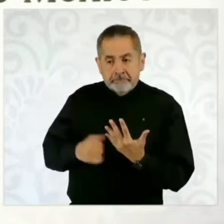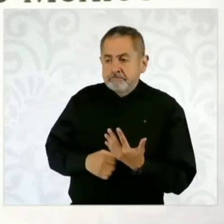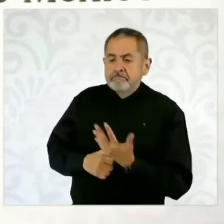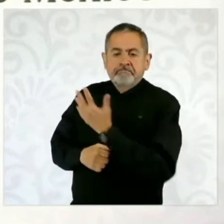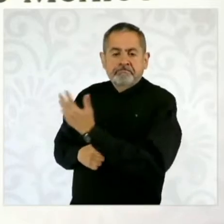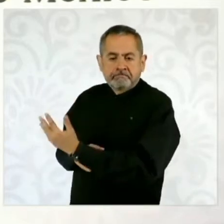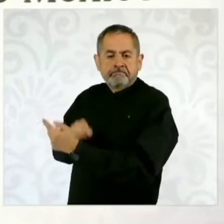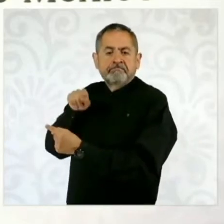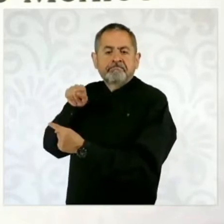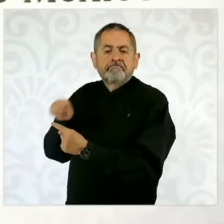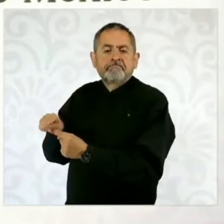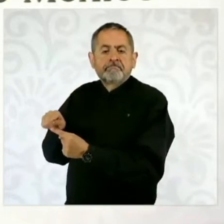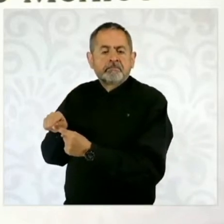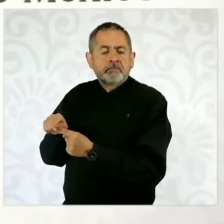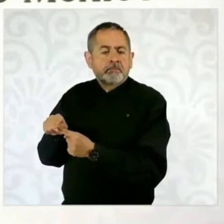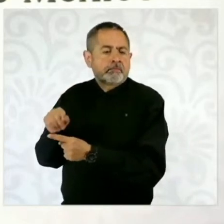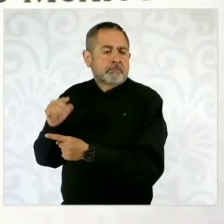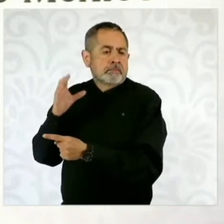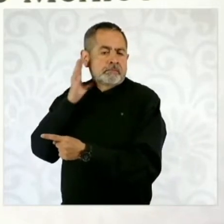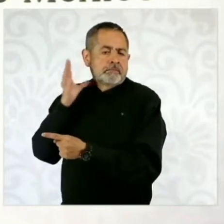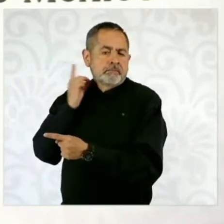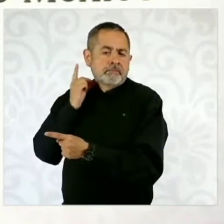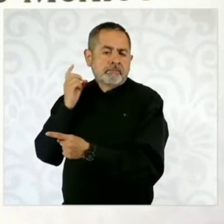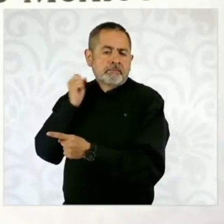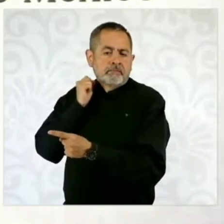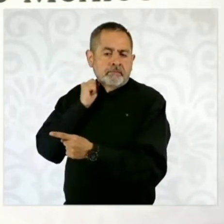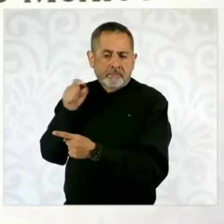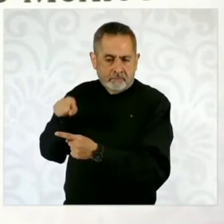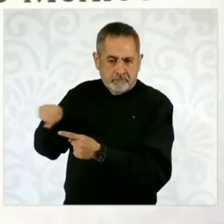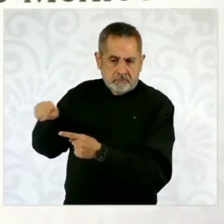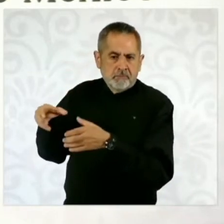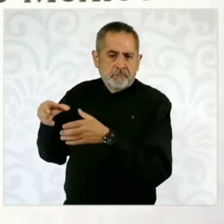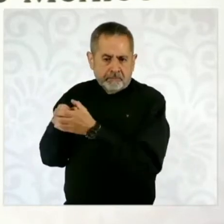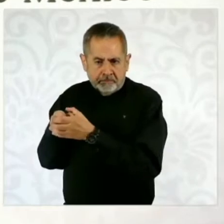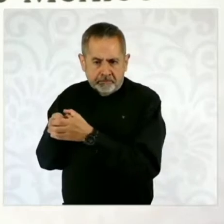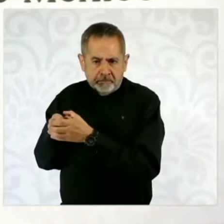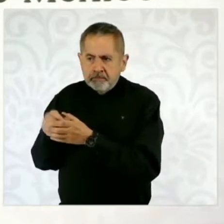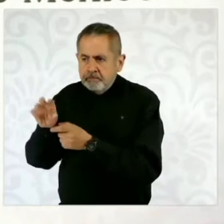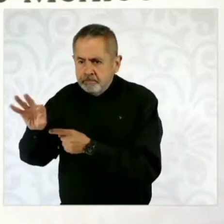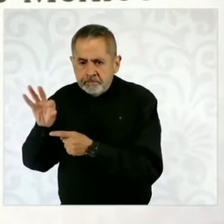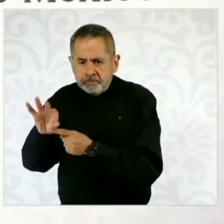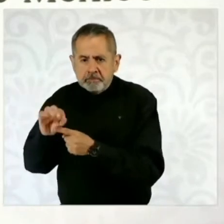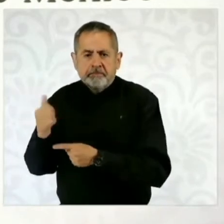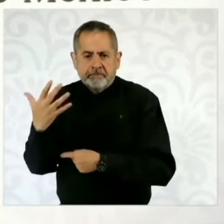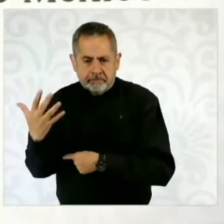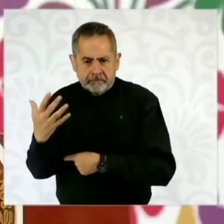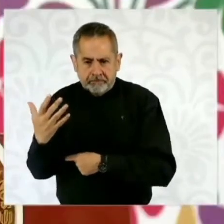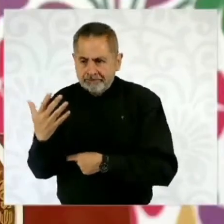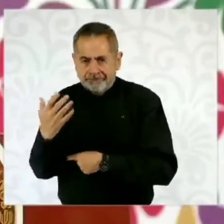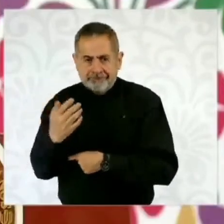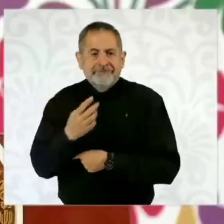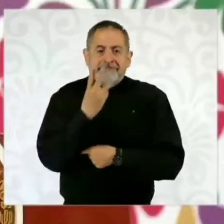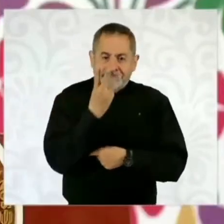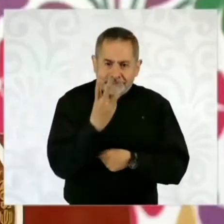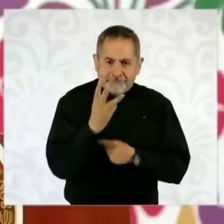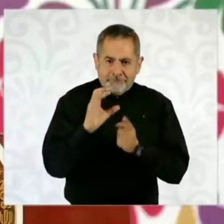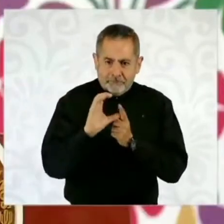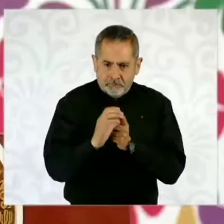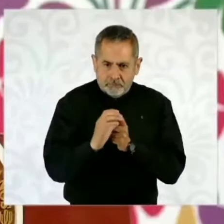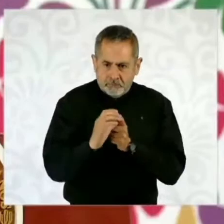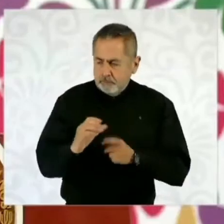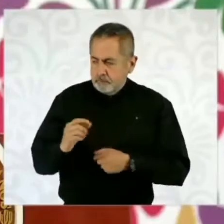caso del Poder Legislativo también tienen 5 personas. Esos son los comités de